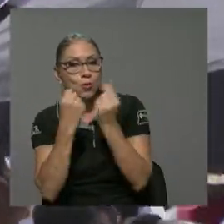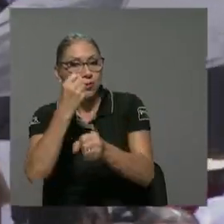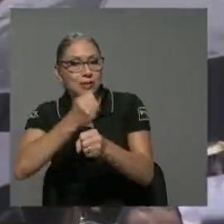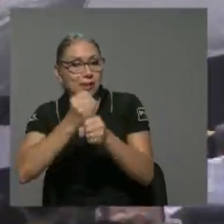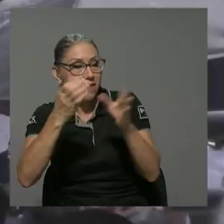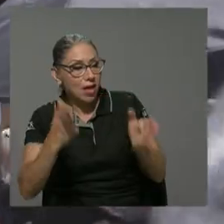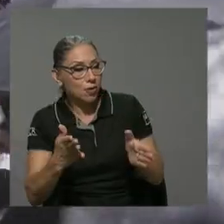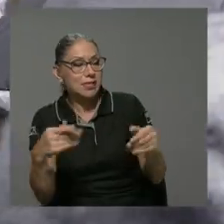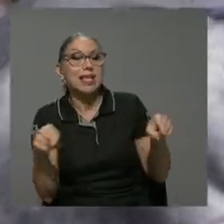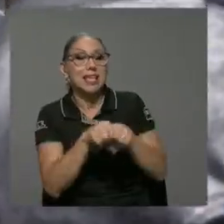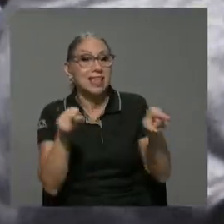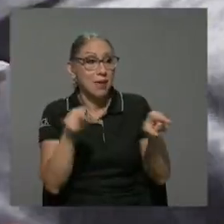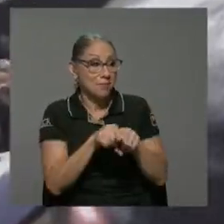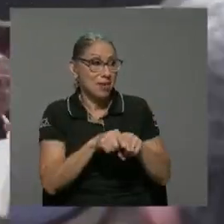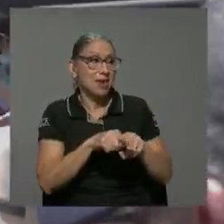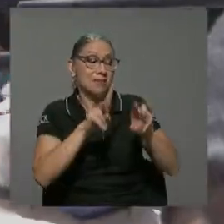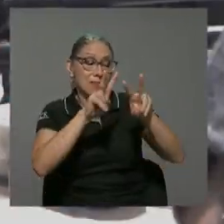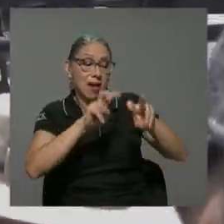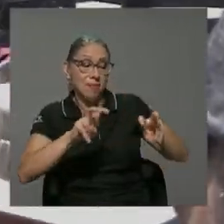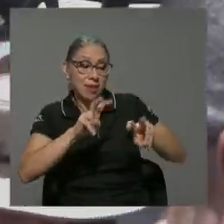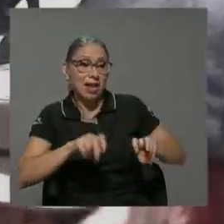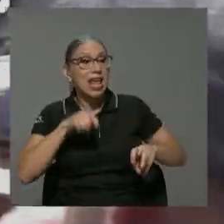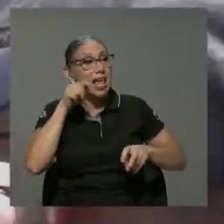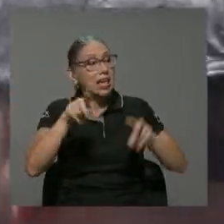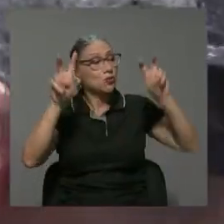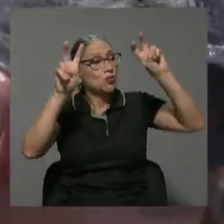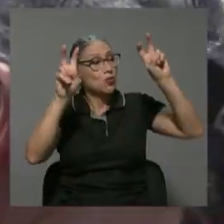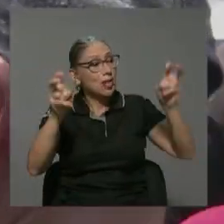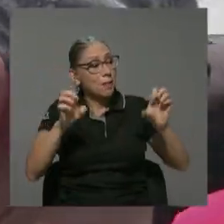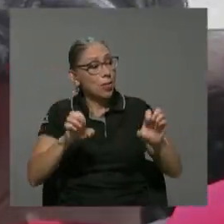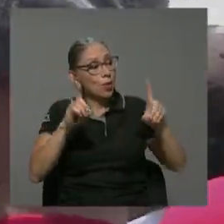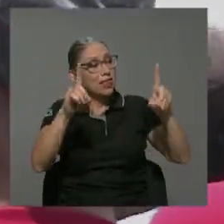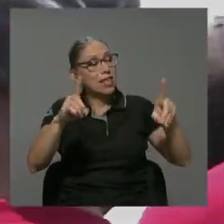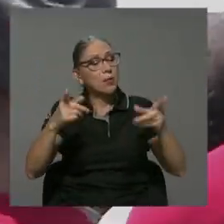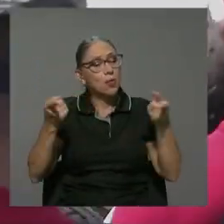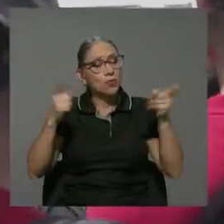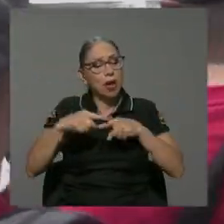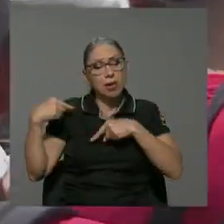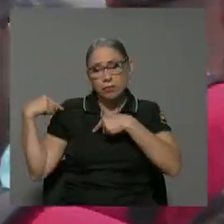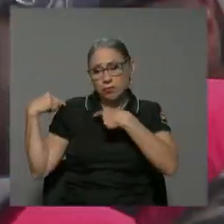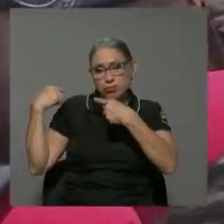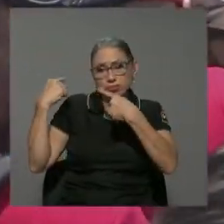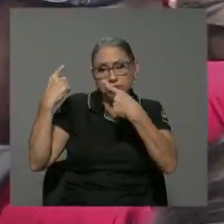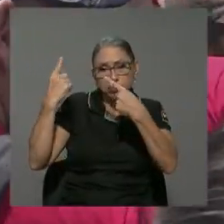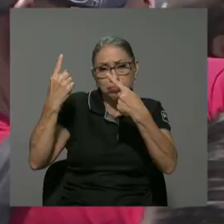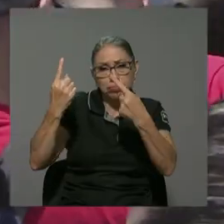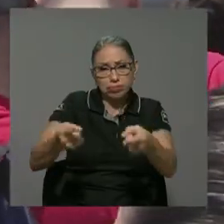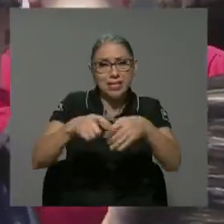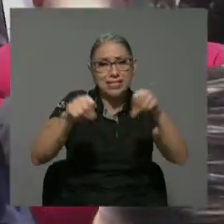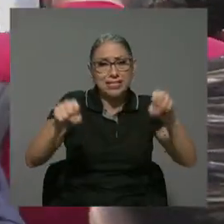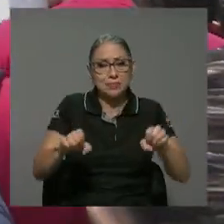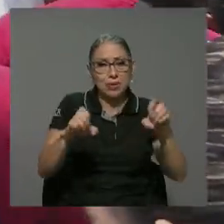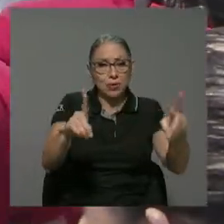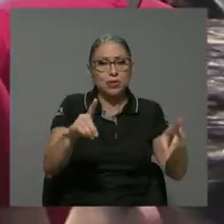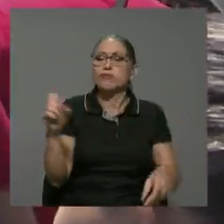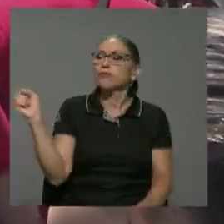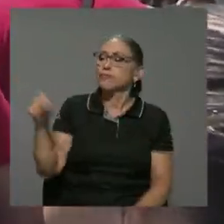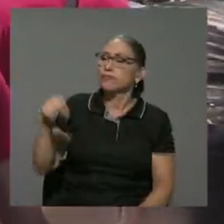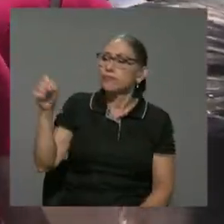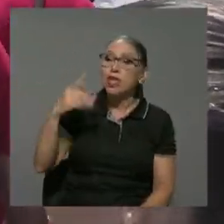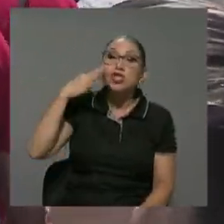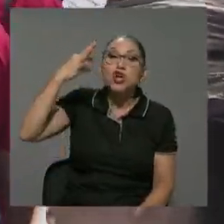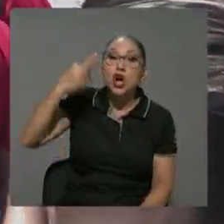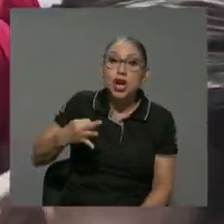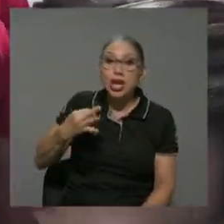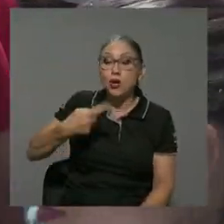la discusión. Eso es un tema estructural educativo, o sea, es un desfase estructural de todo el sistema de educación. No, totalmente, y creo que esa articulación con